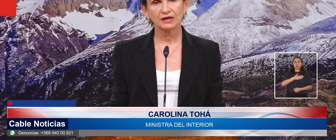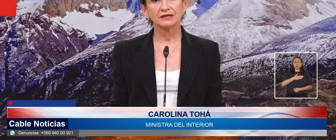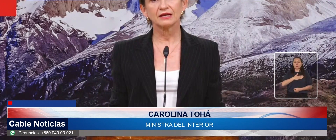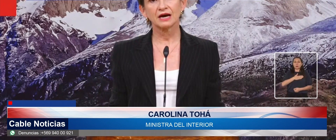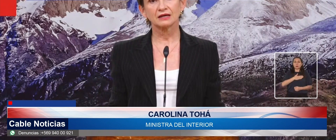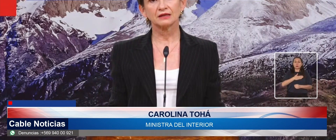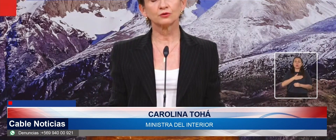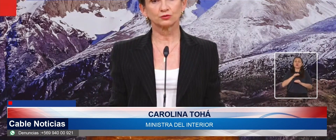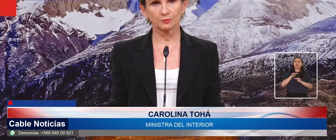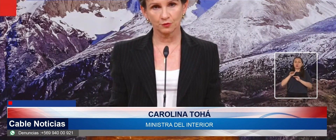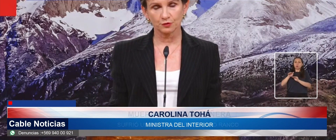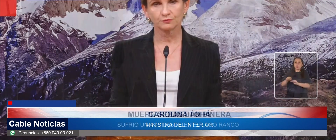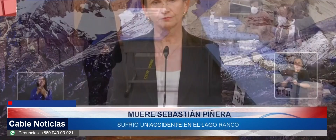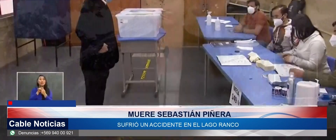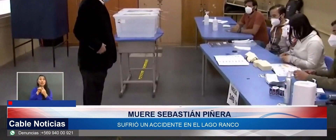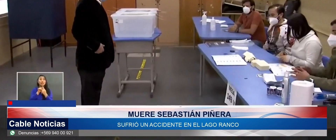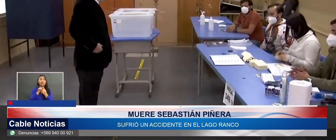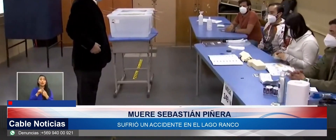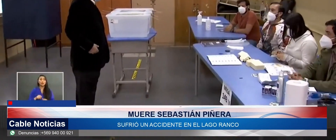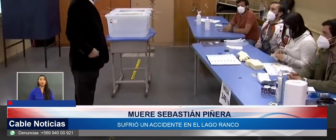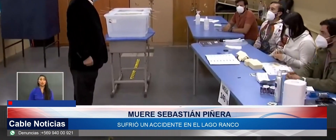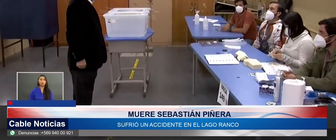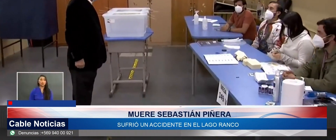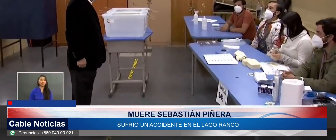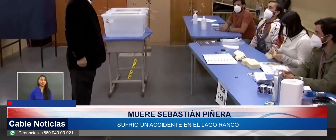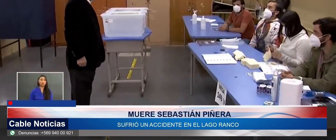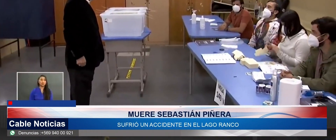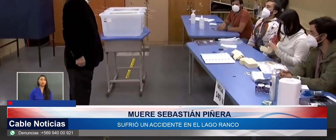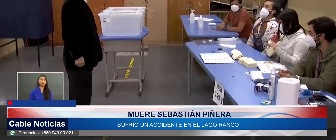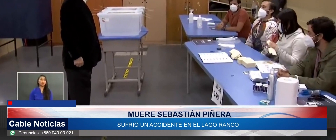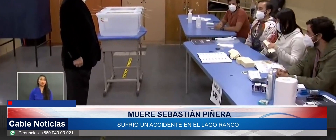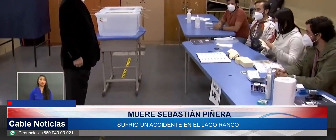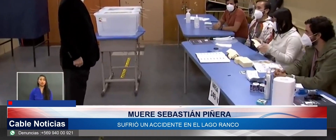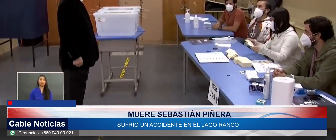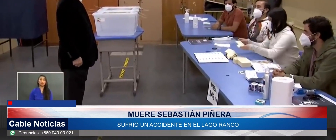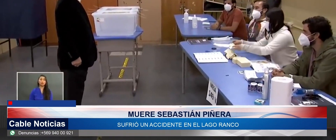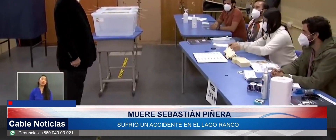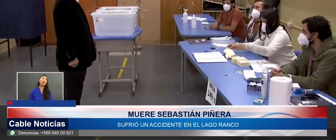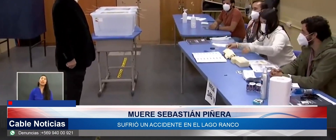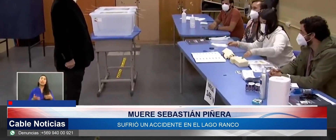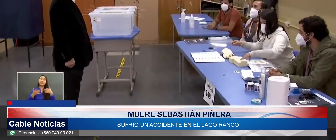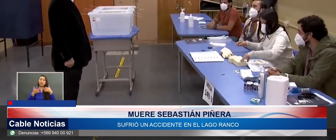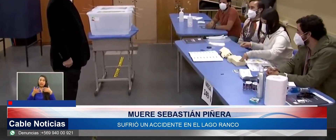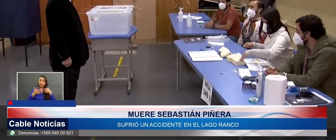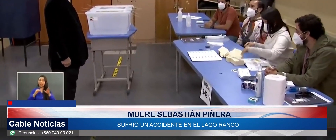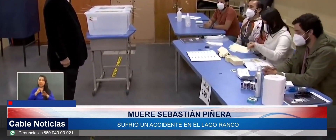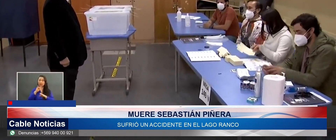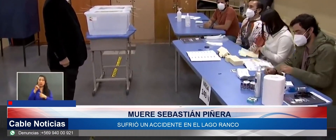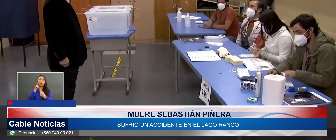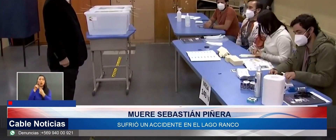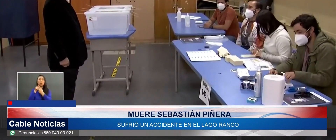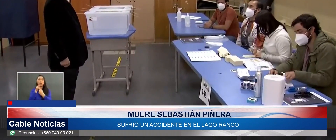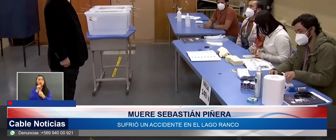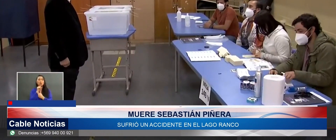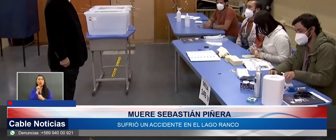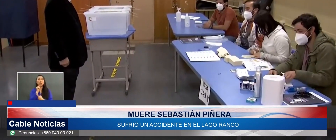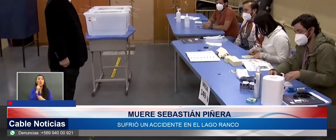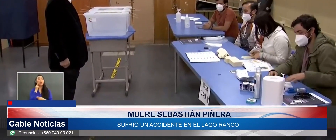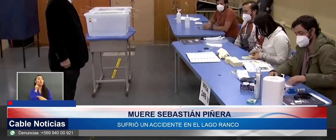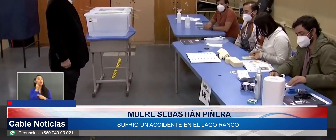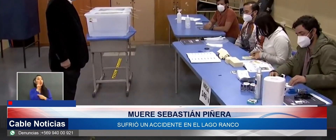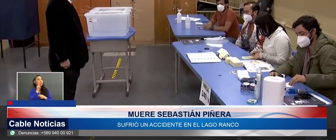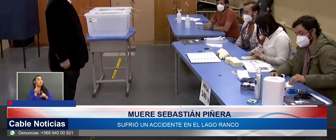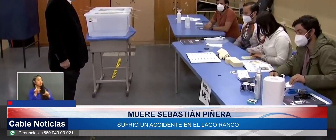nuestra solidaridad y nuestro apoyo. Sebastián Piñera realizó su servicio a la Nación como presidente de la República de Chile en 2 periodos, el primero desde